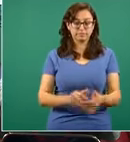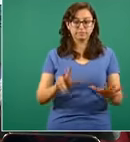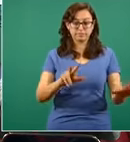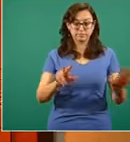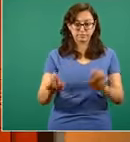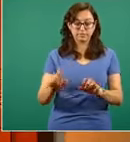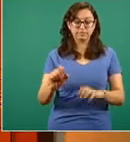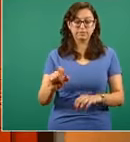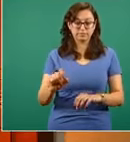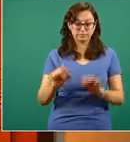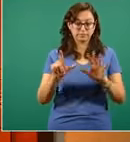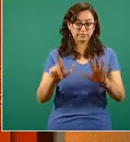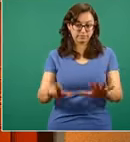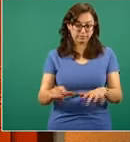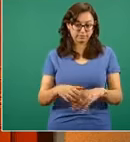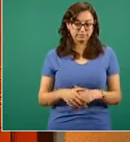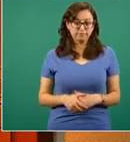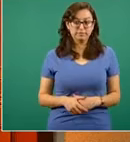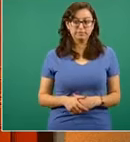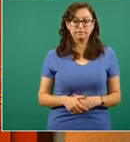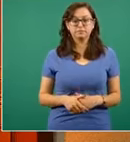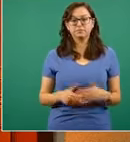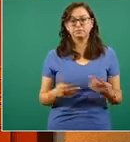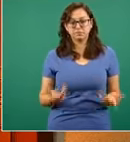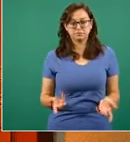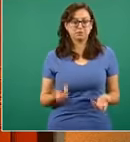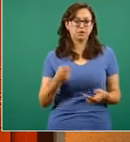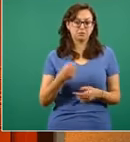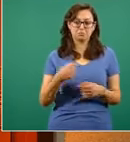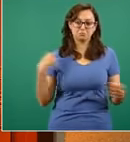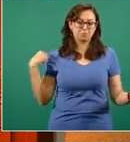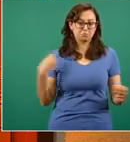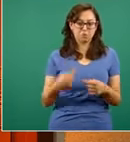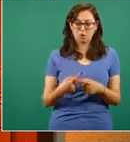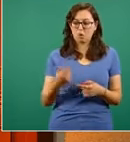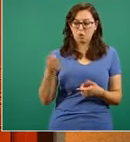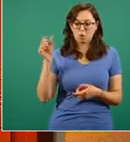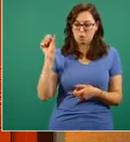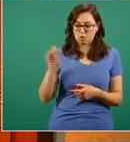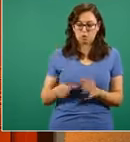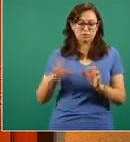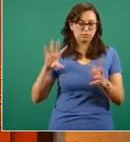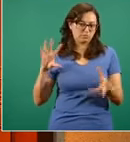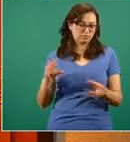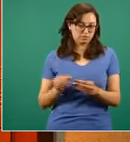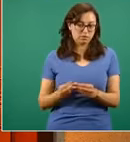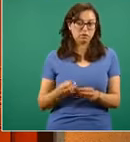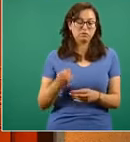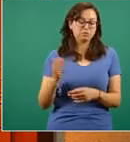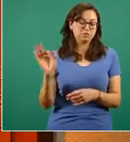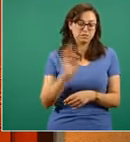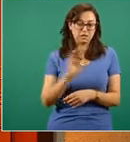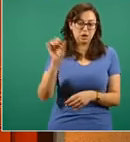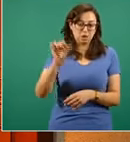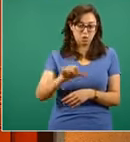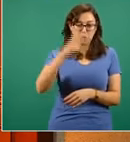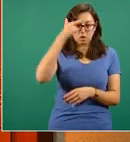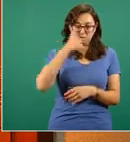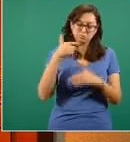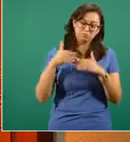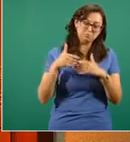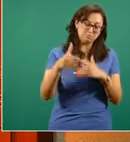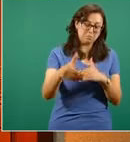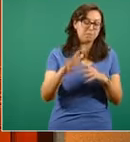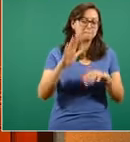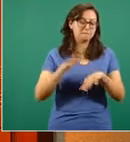3.920.827. Esto es un corte preliminar que es entre las 5 y las 6 de la tarde. Es muy probable que para estas alturas de la noche ya hayamos superado